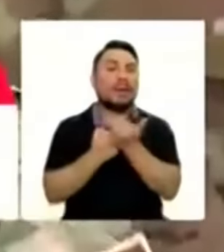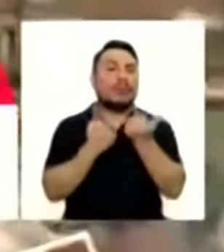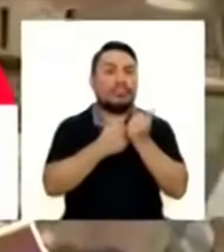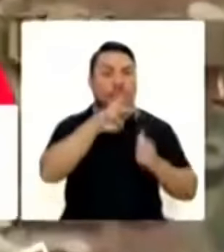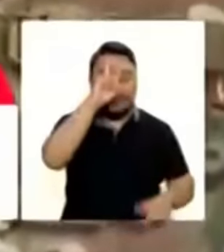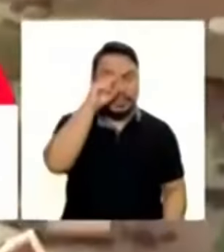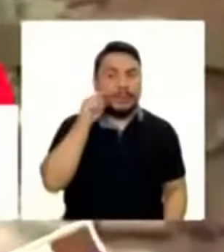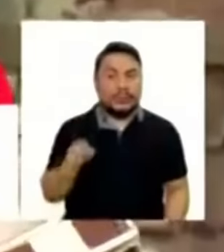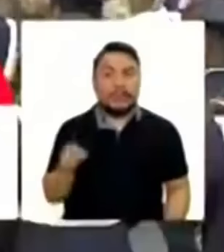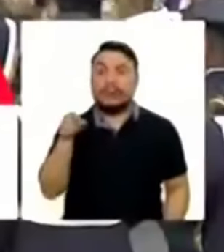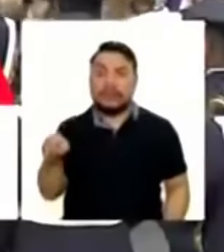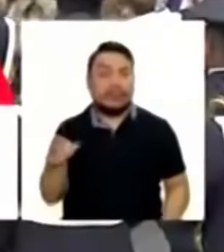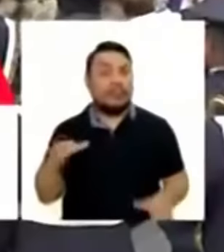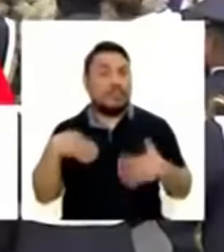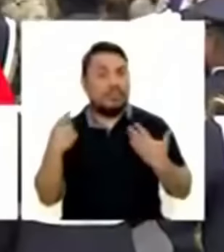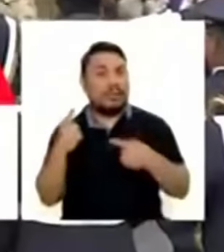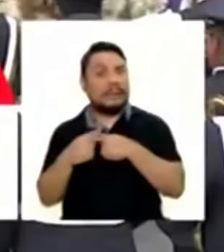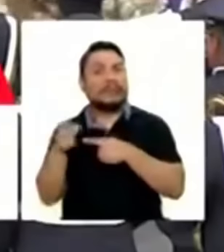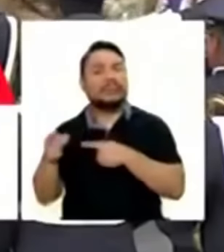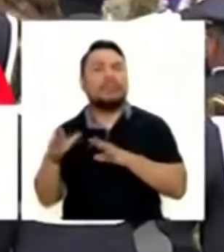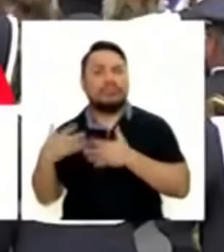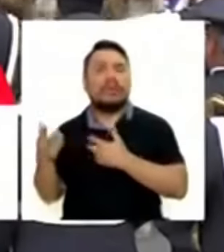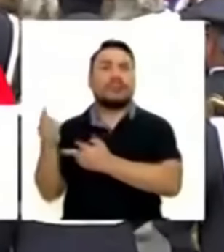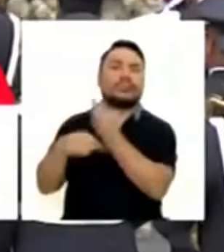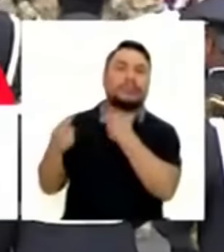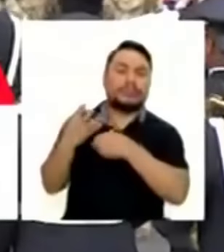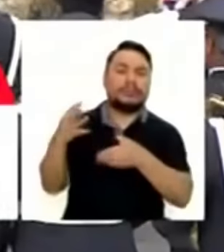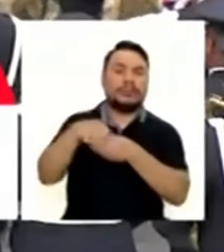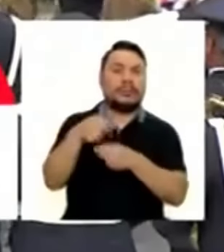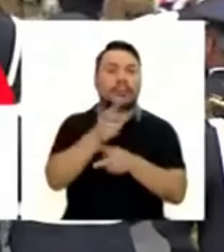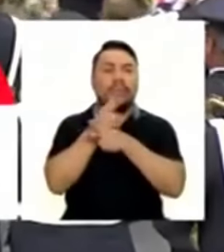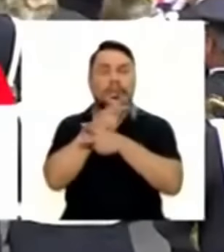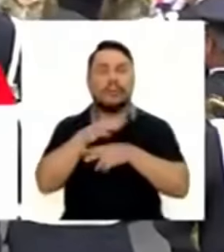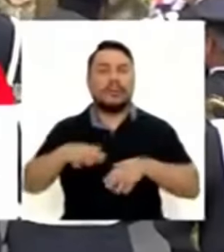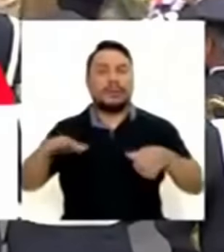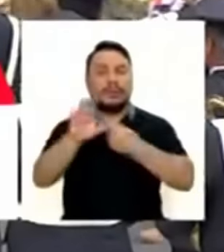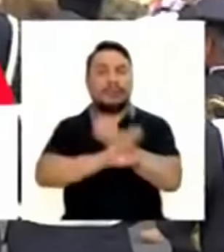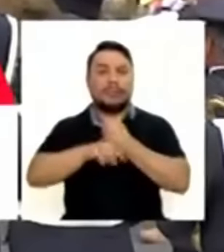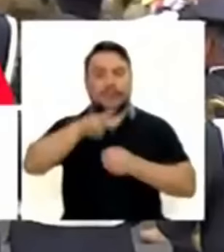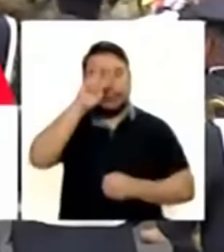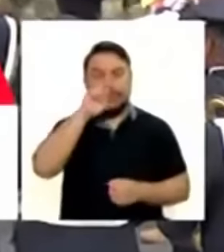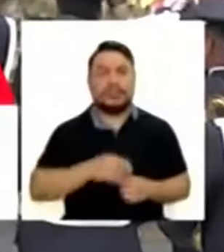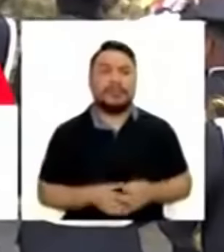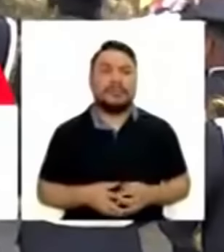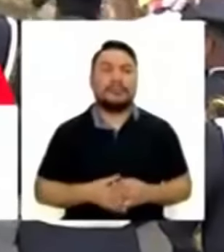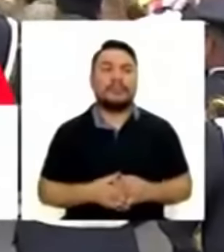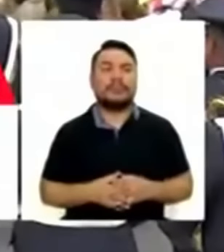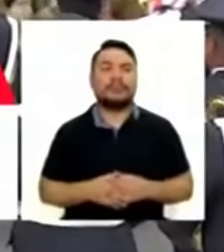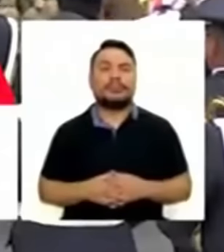civil y en los casos de movilización militar para la seguridad y defensa nacional.